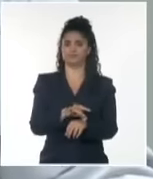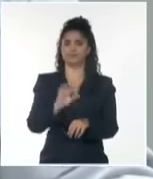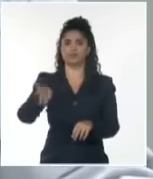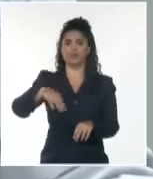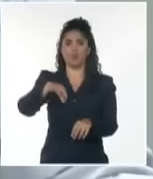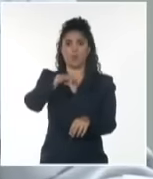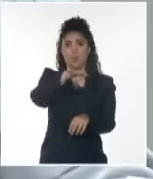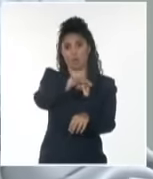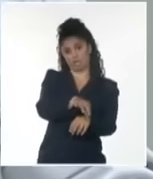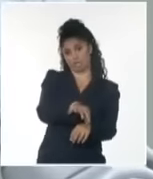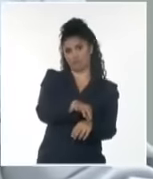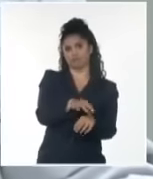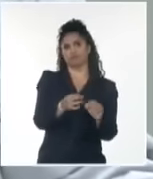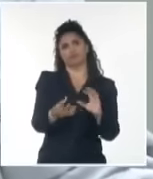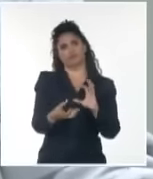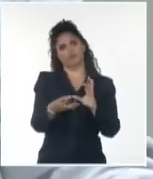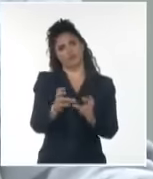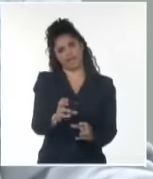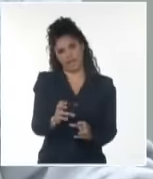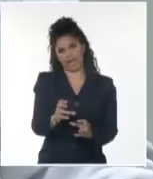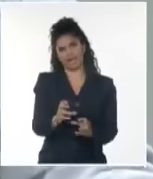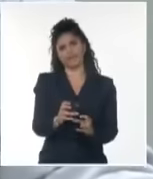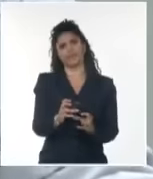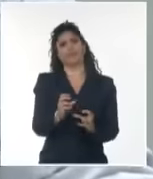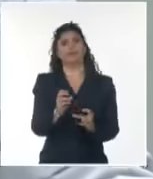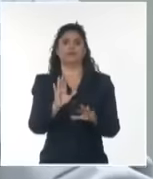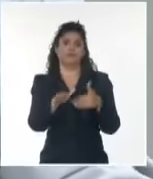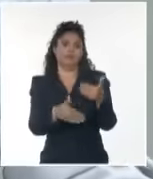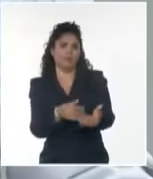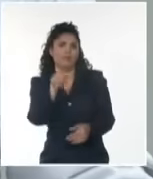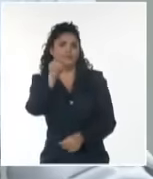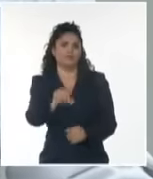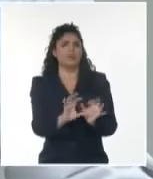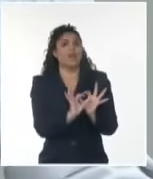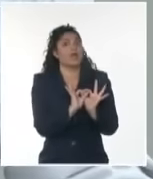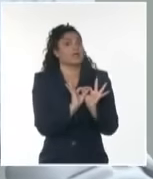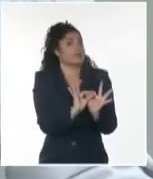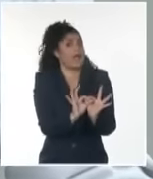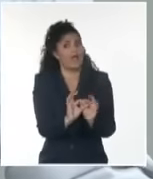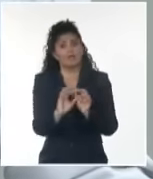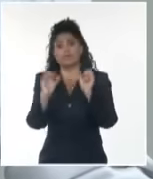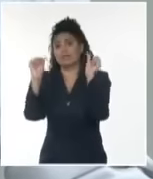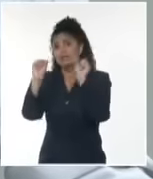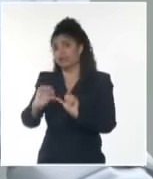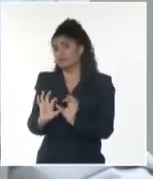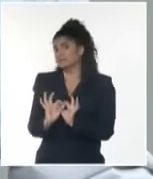hacer complicaciones, a producir casos graves, casos críticos. Por eso,